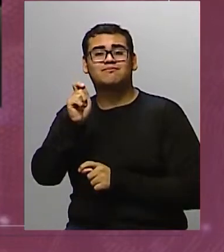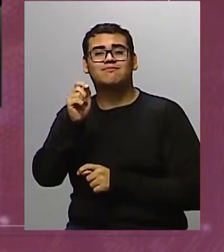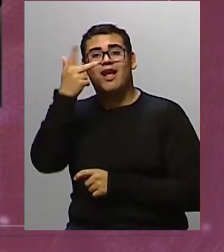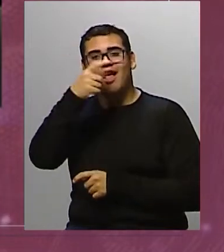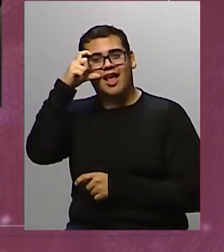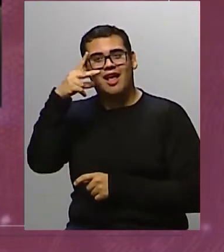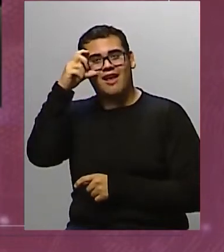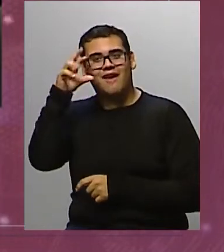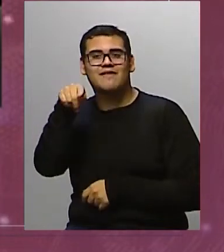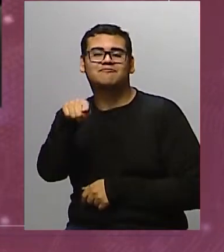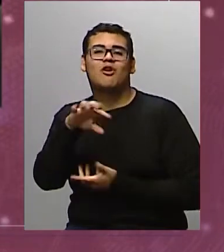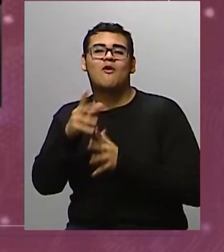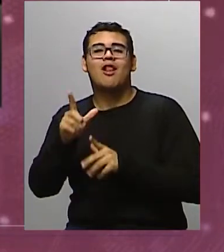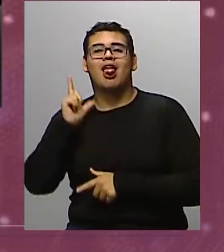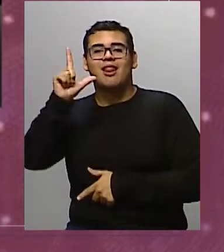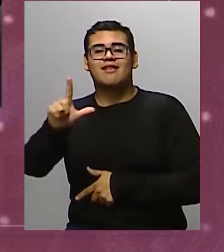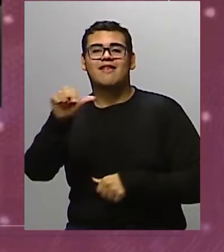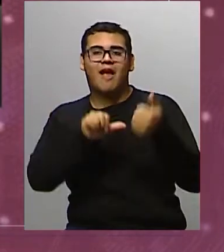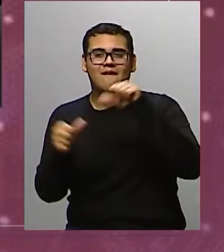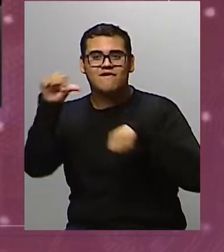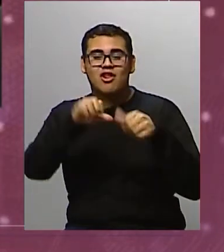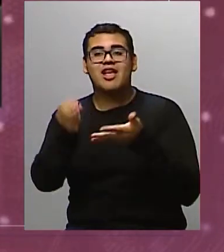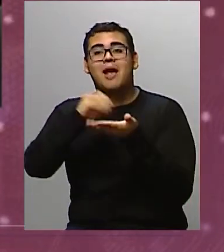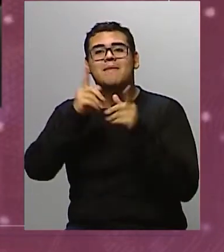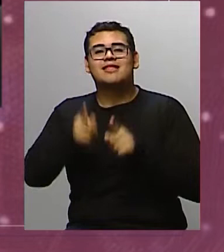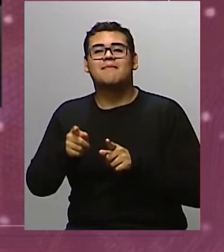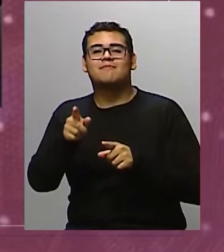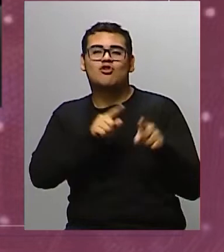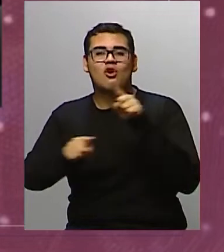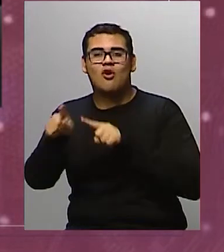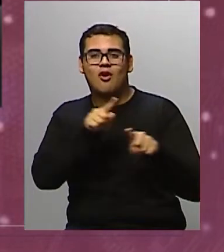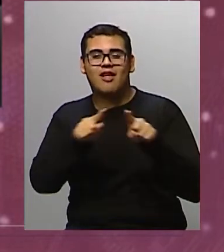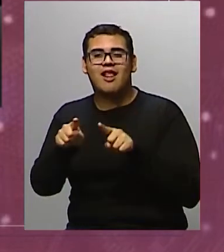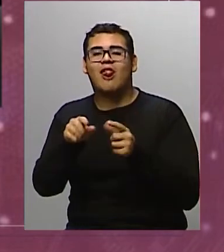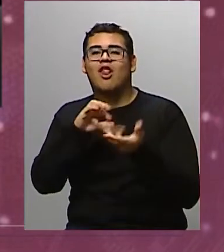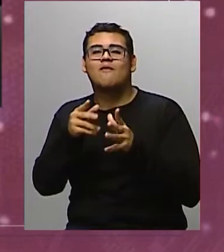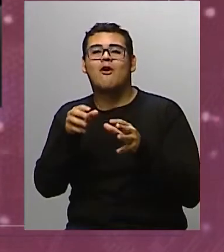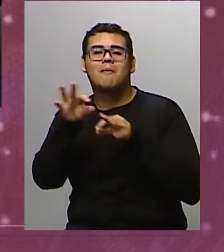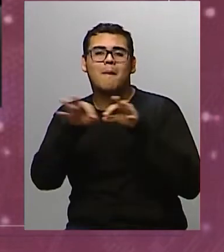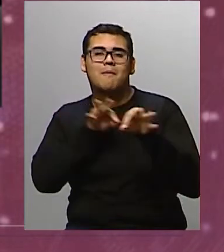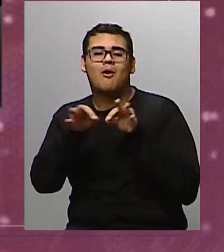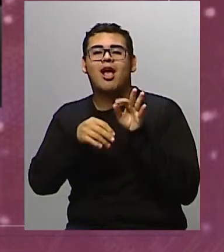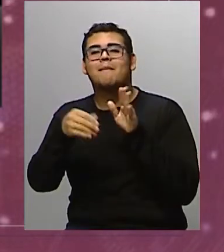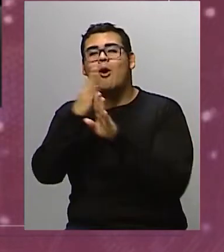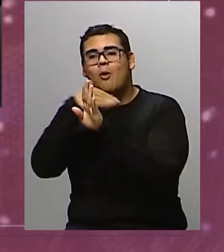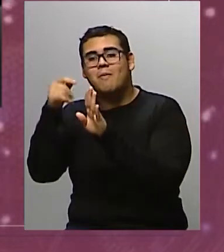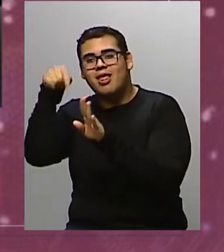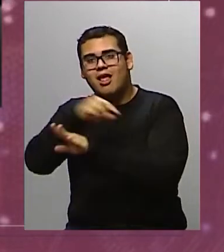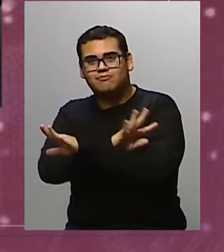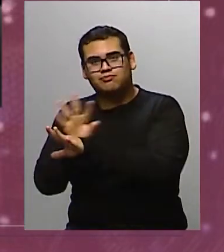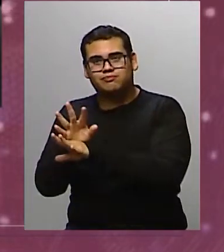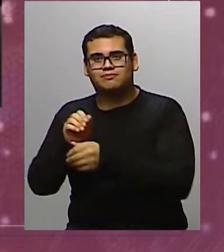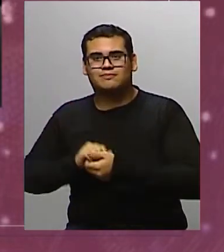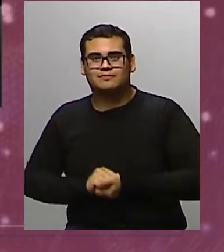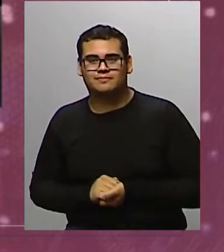vemos, licenciado en Biología y profesor de Ciencias Naturales y coordinador del programa Humedales de Cuyo y Alto Andinos. Bueno, seguimos